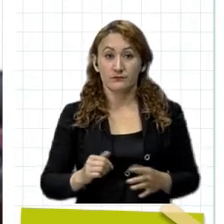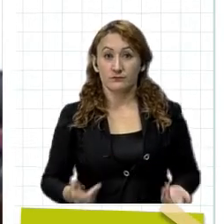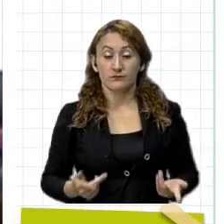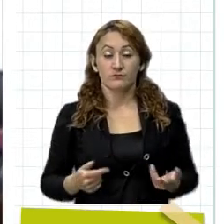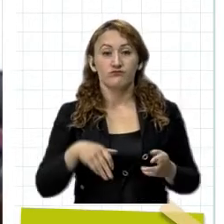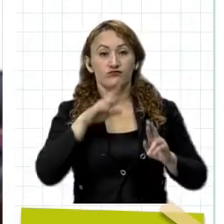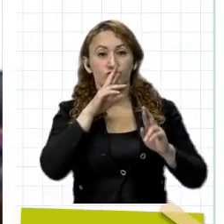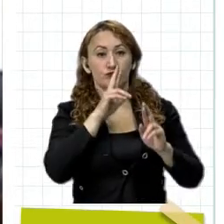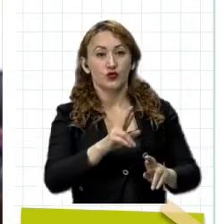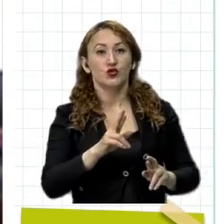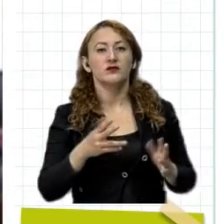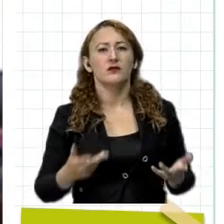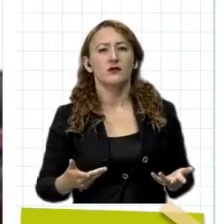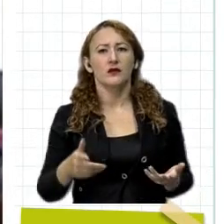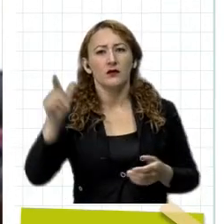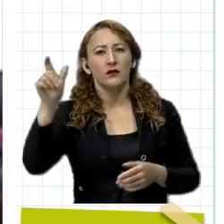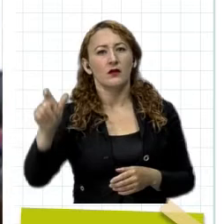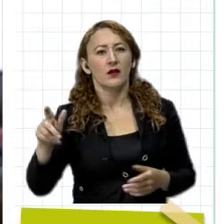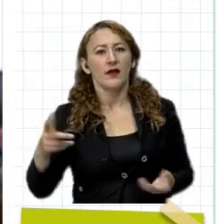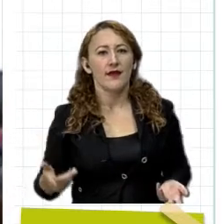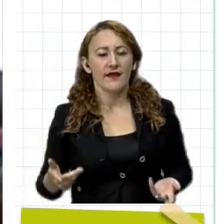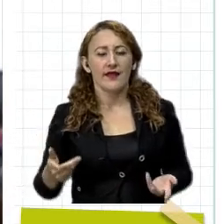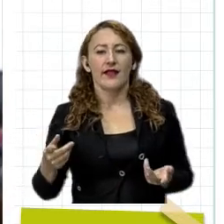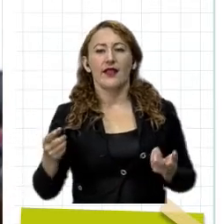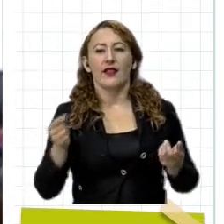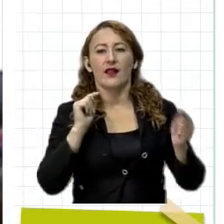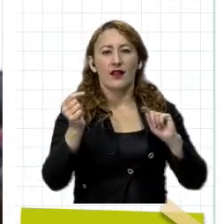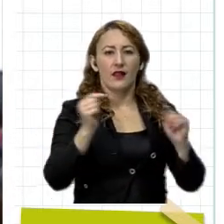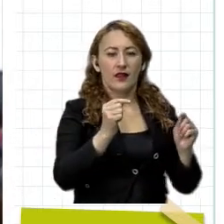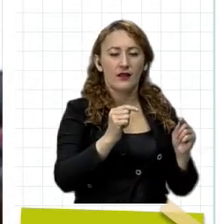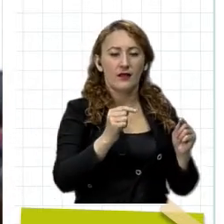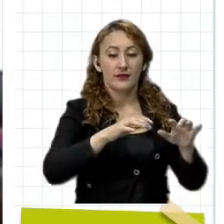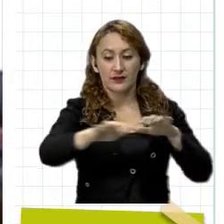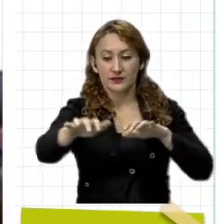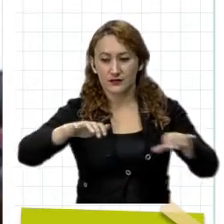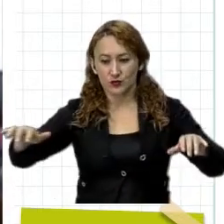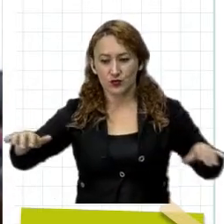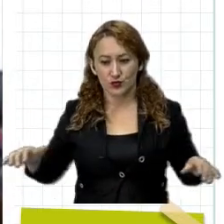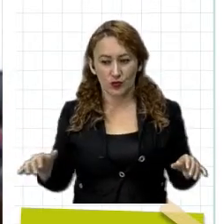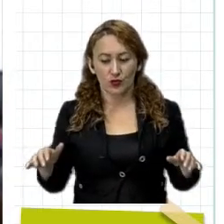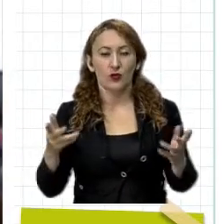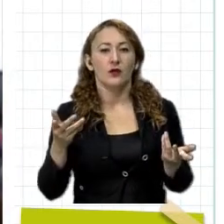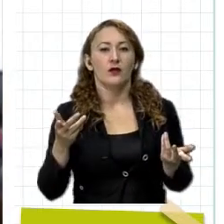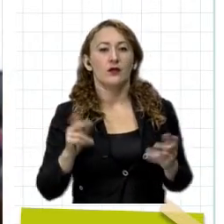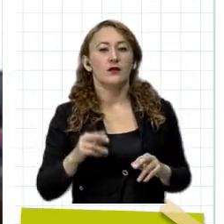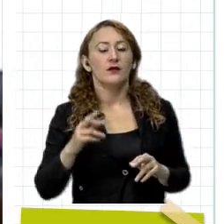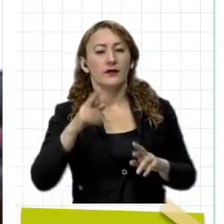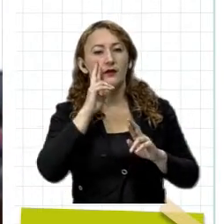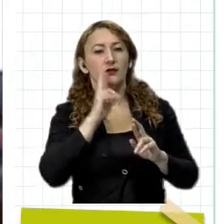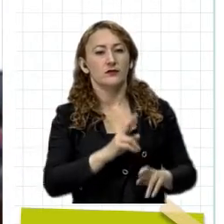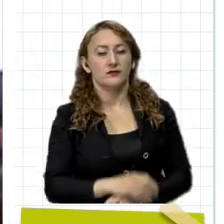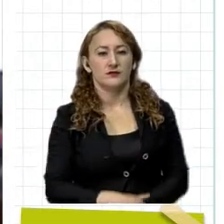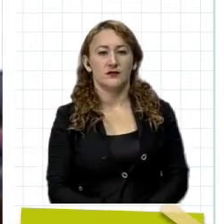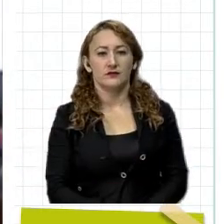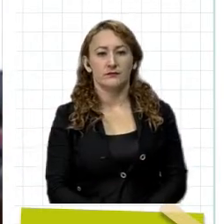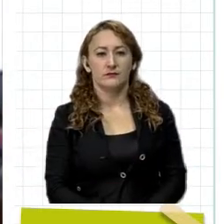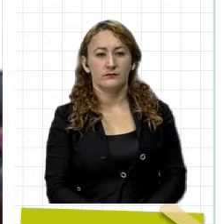respuesta a lo que Frazer llama el dilema entre distribución, redistribución y reconocimiento.